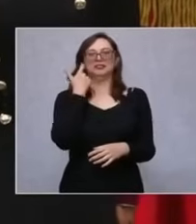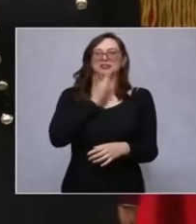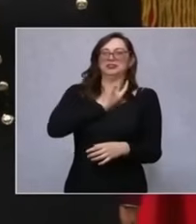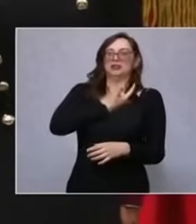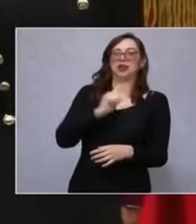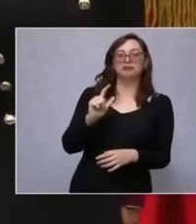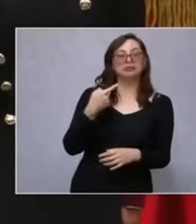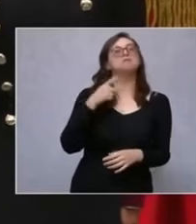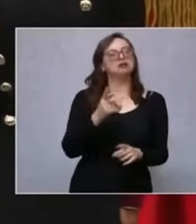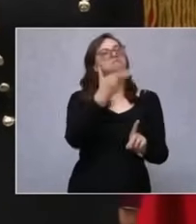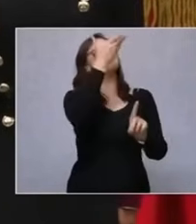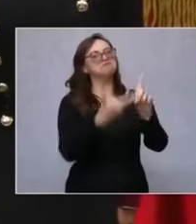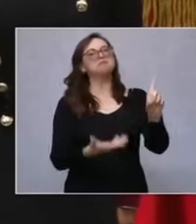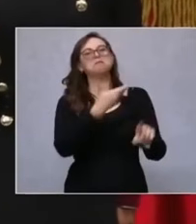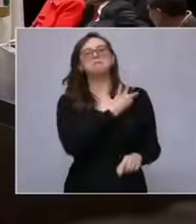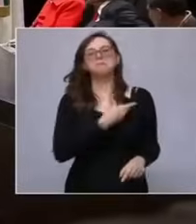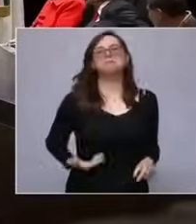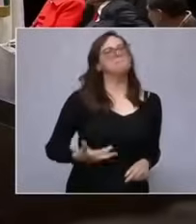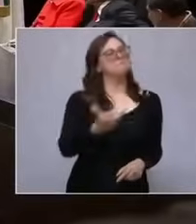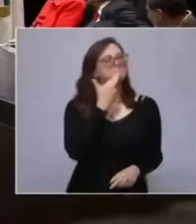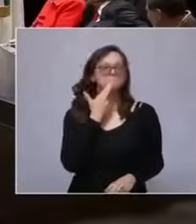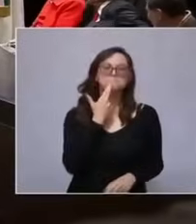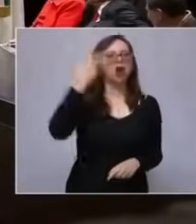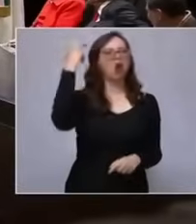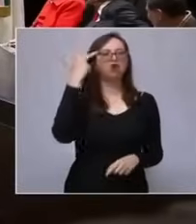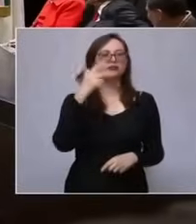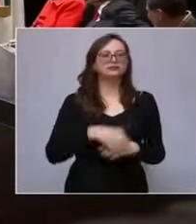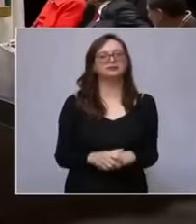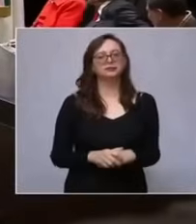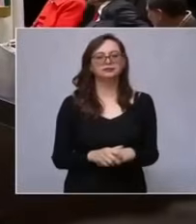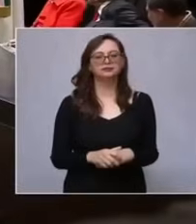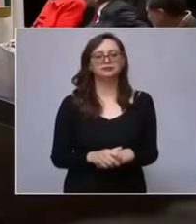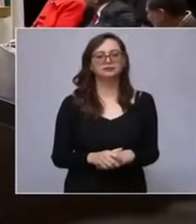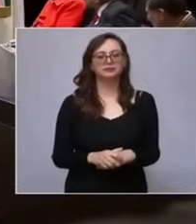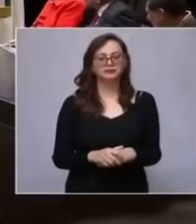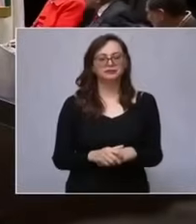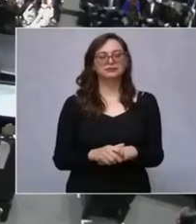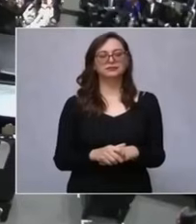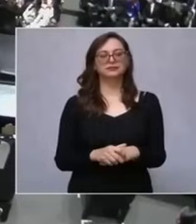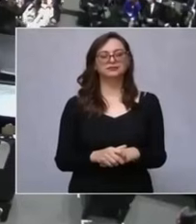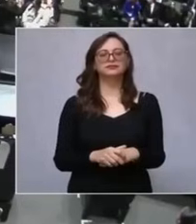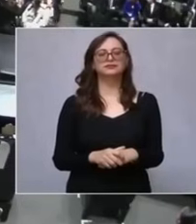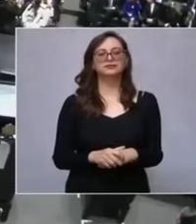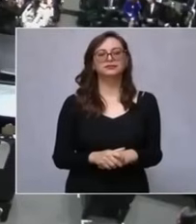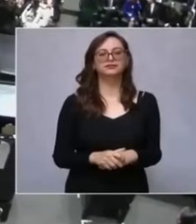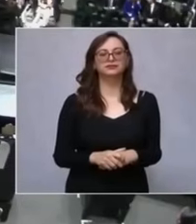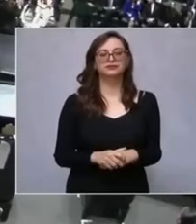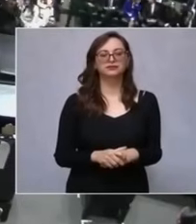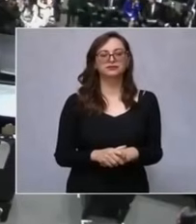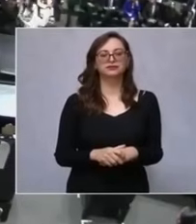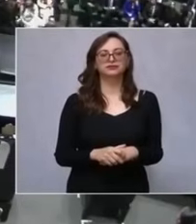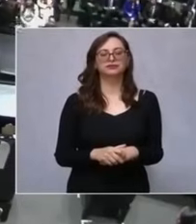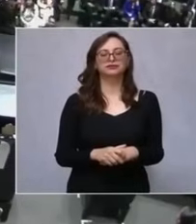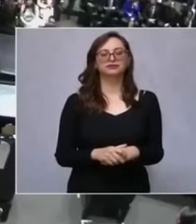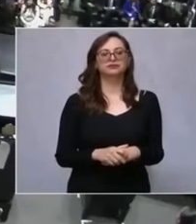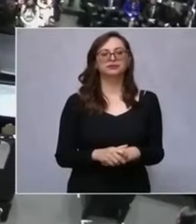mejor presidente de México. ¡Wow! Lo dice la nueva presidenta que entra. Fíjate, primera